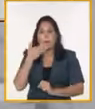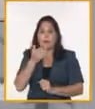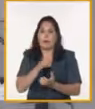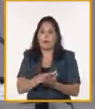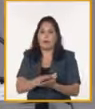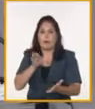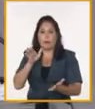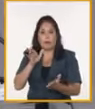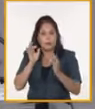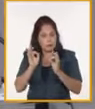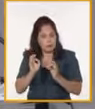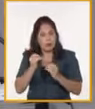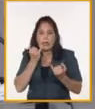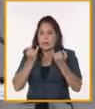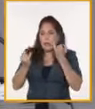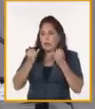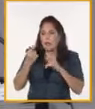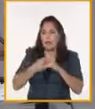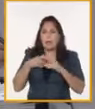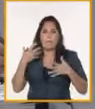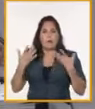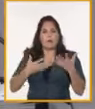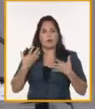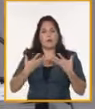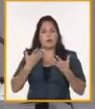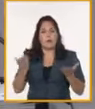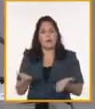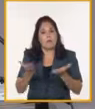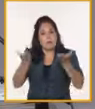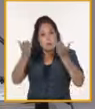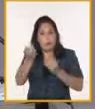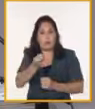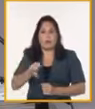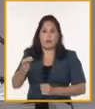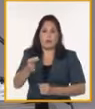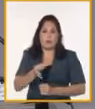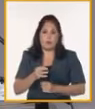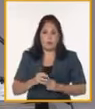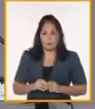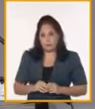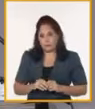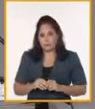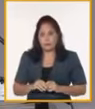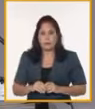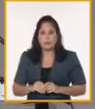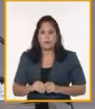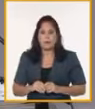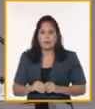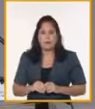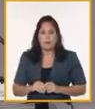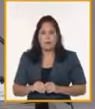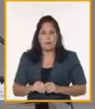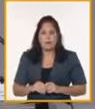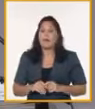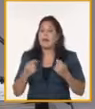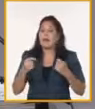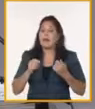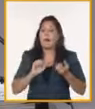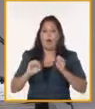un mayor interés y motivación para lograr eso que está desde nuestra ese objetivo que está desde nuestra Constitución de tener mayor